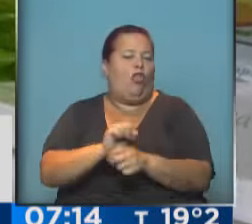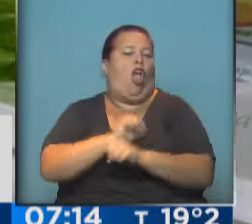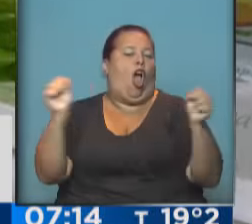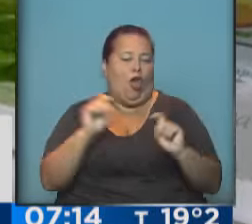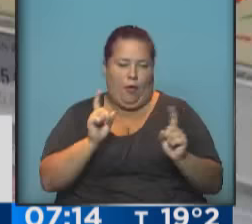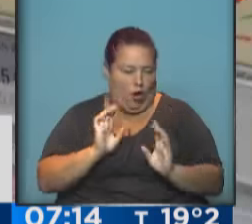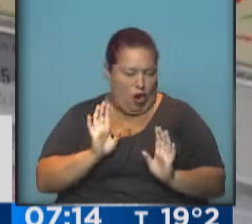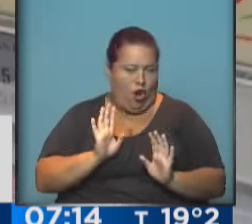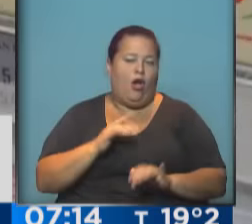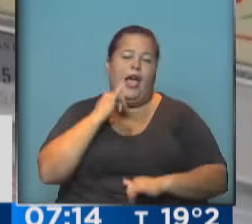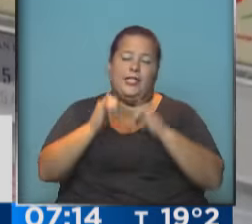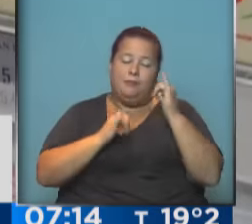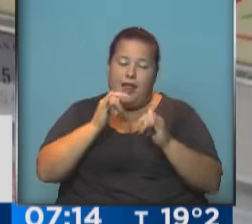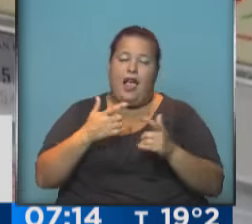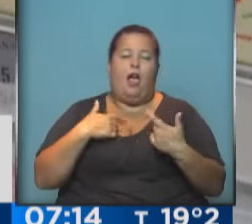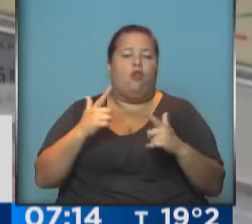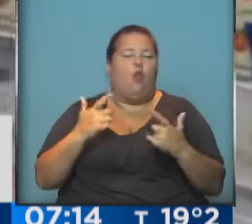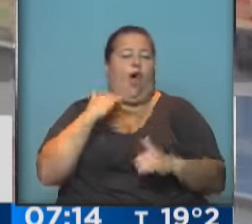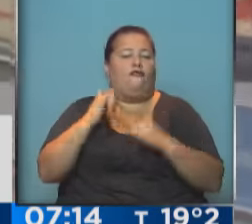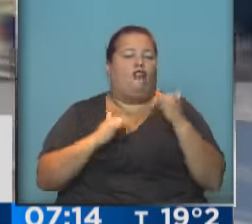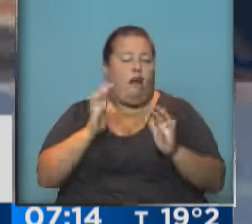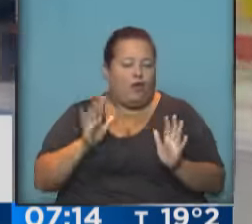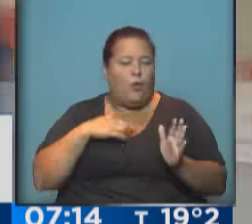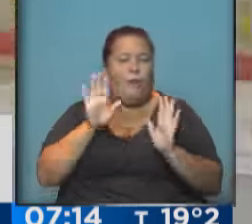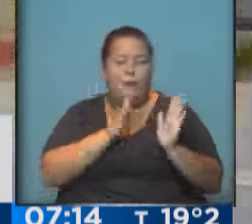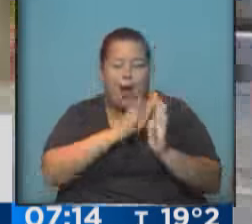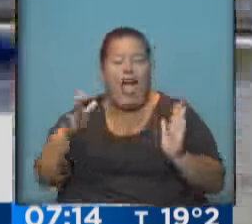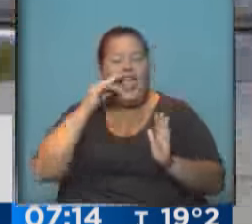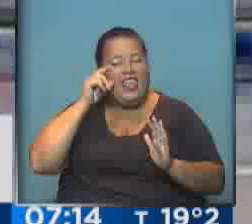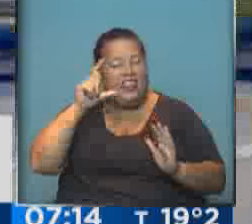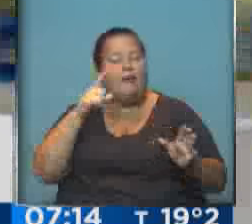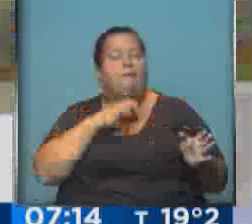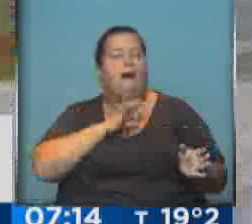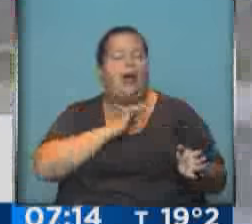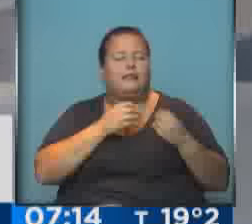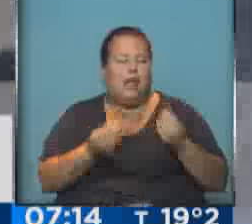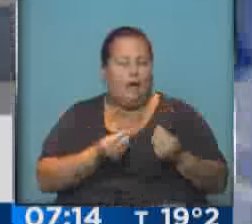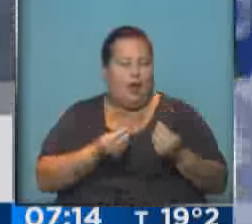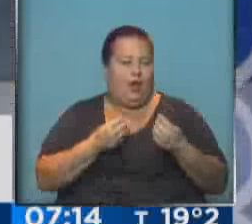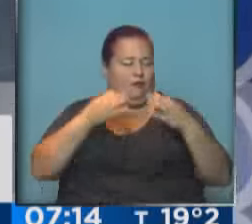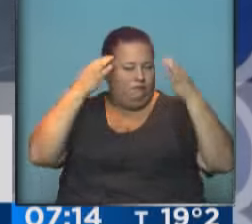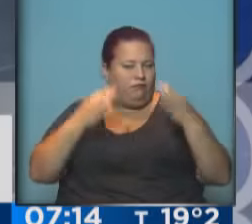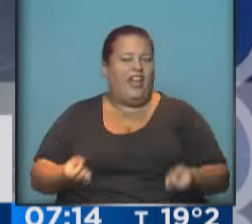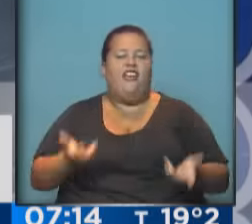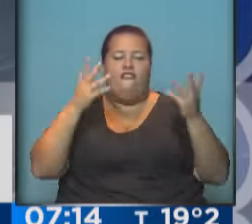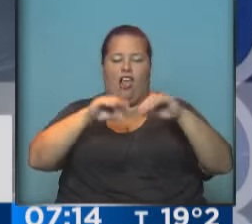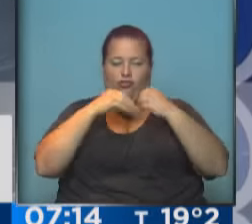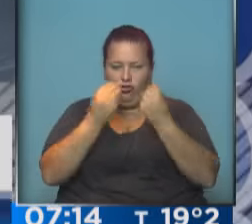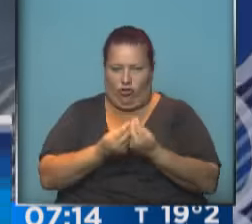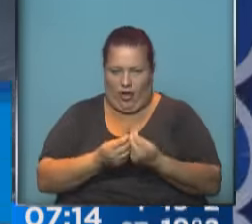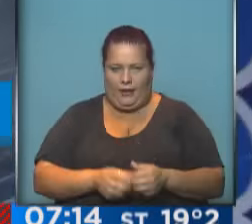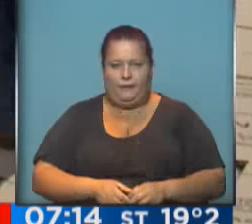para otro. Explicó que no tenemos datos, vamos a ordenar primero el INDEC para saber cuánto es la inflación.